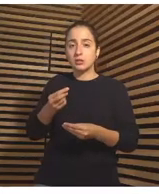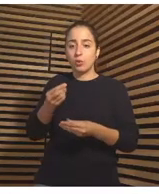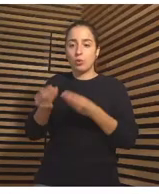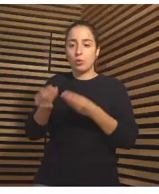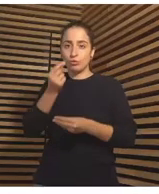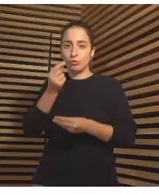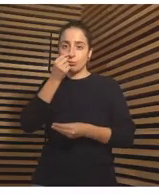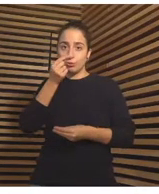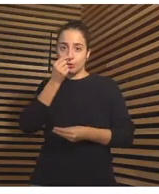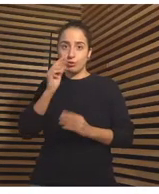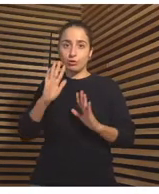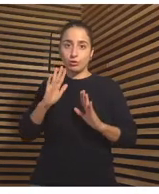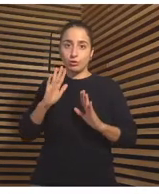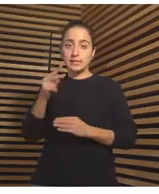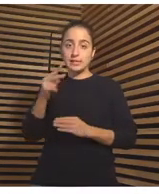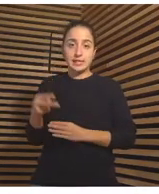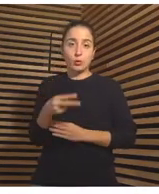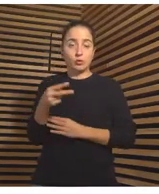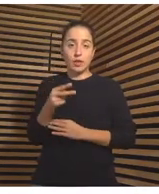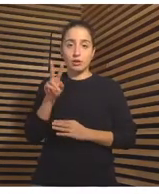pero secundario,